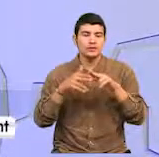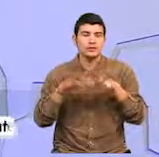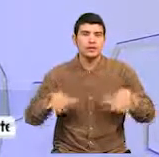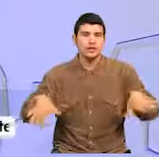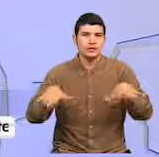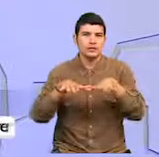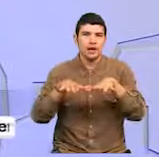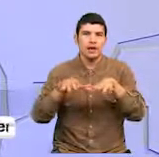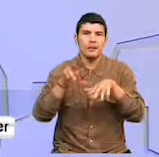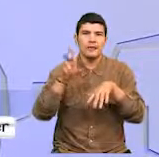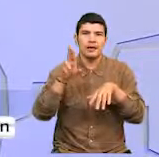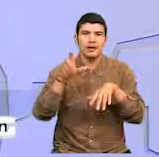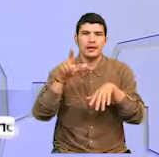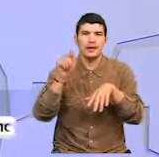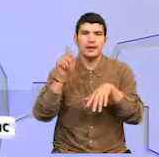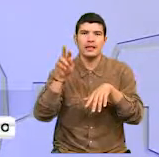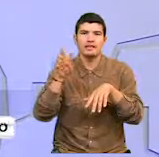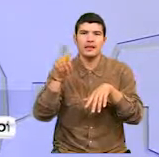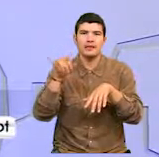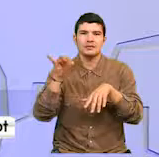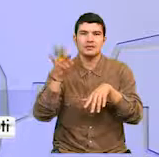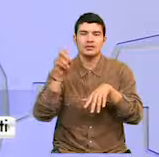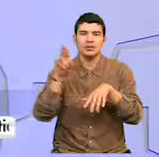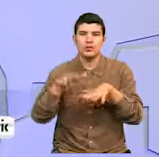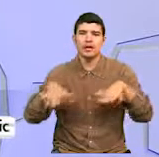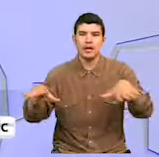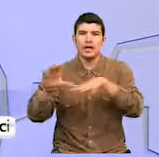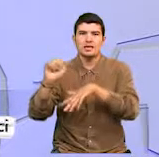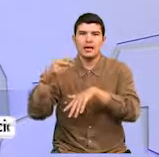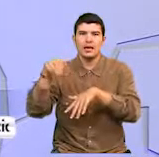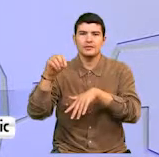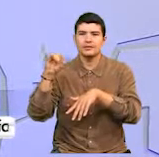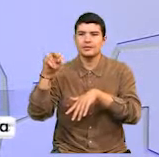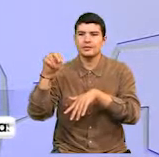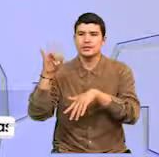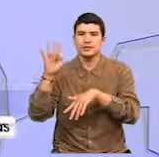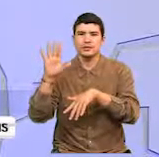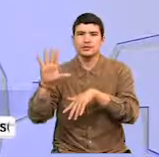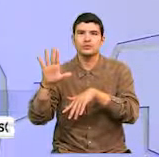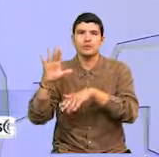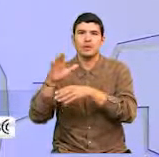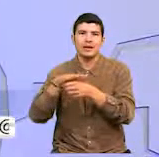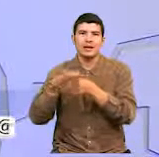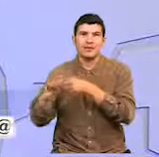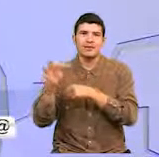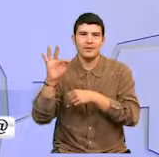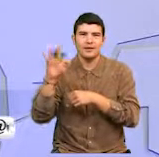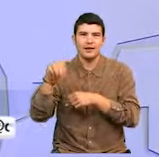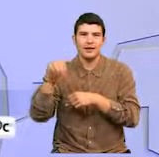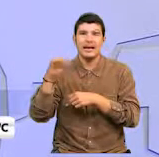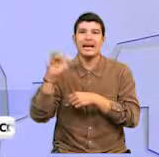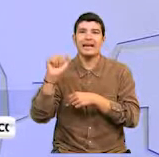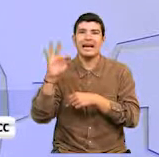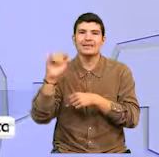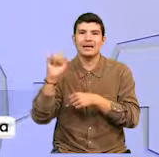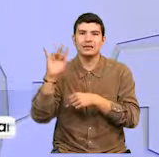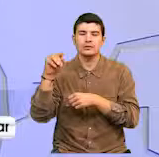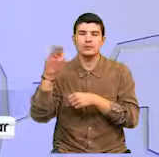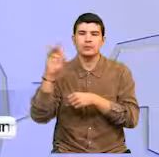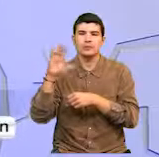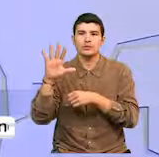veredal transitoria ubicada en Caño Indio, que es sector rural del municipio de Tibú, en el Catatumbo, donde ya está el grupo del Frente 33